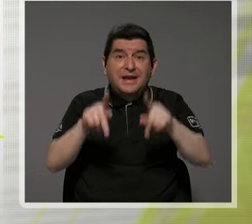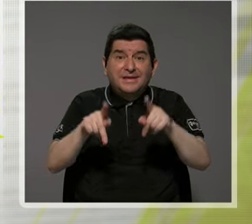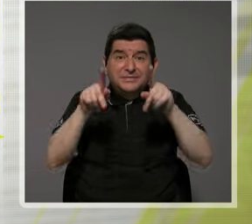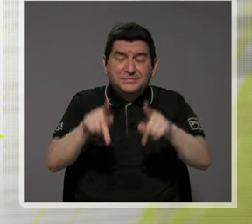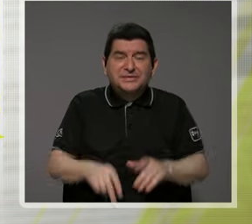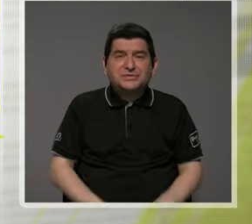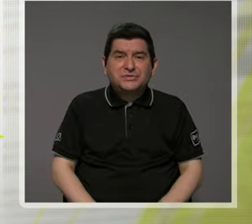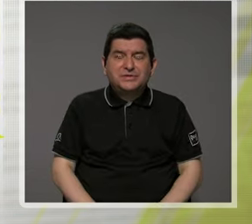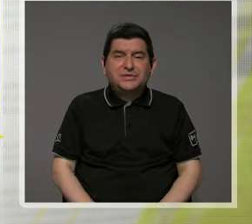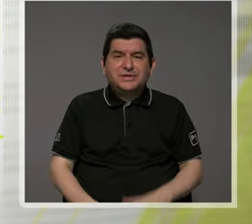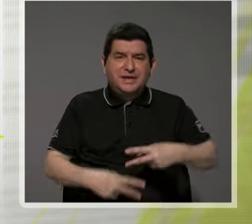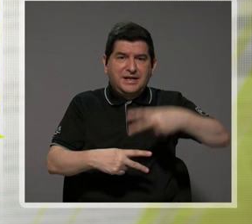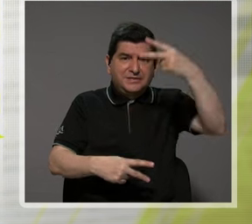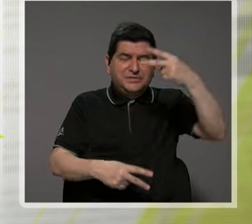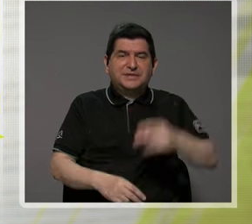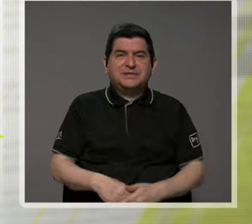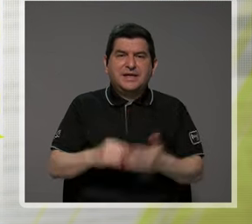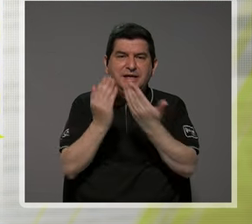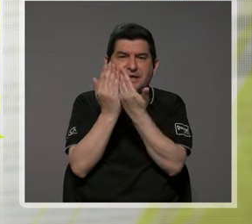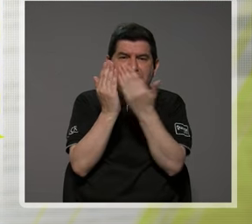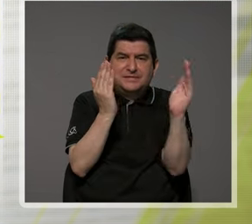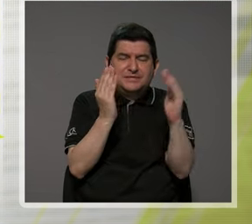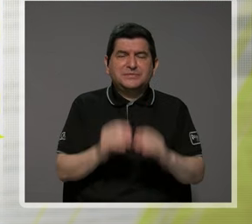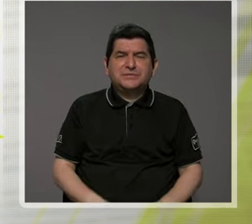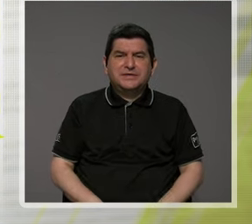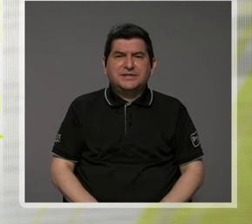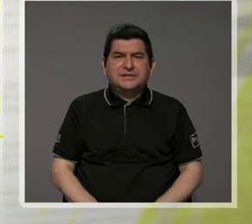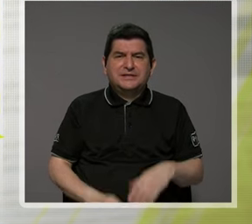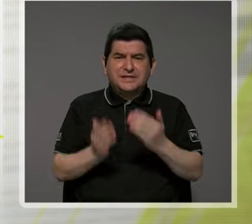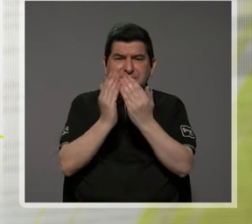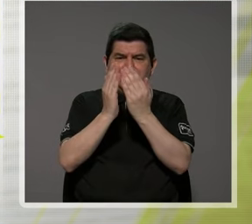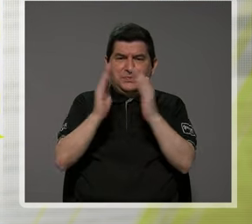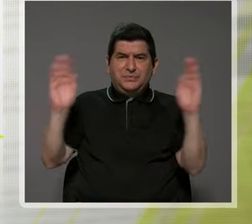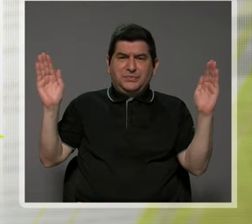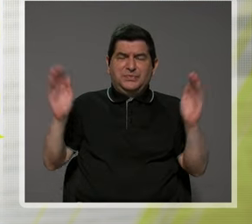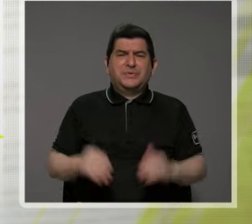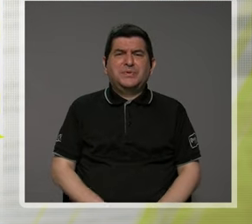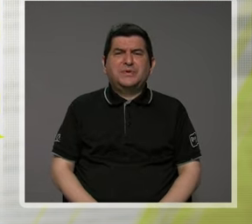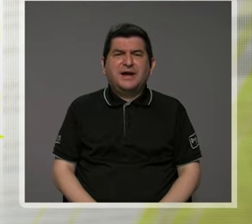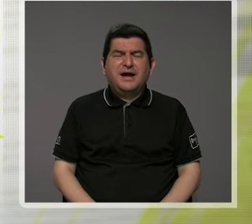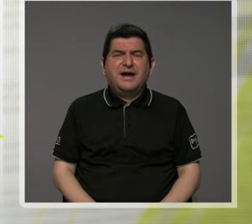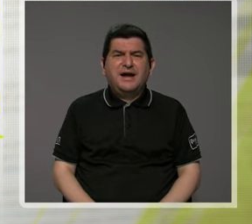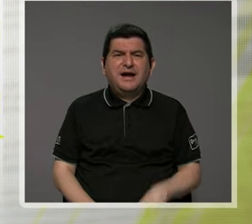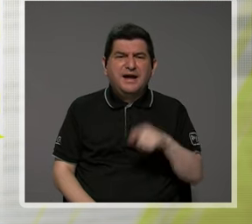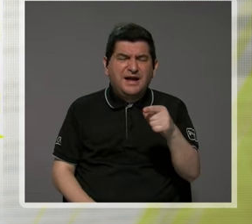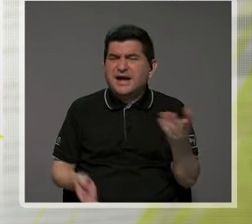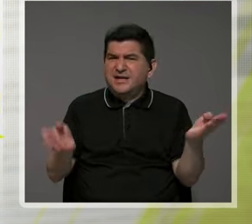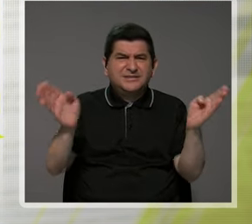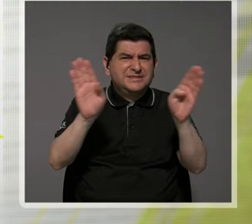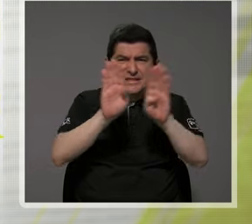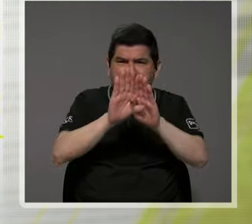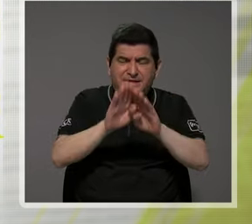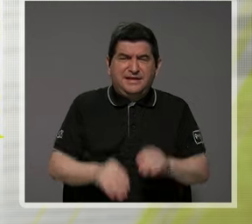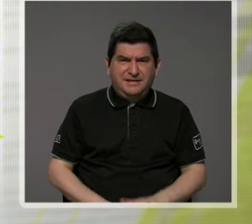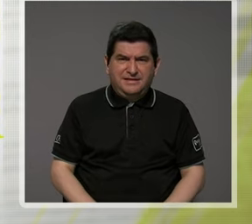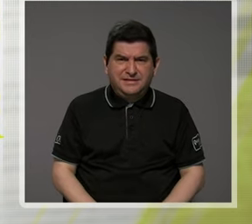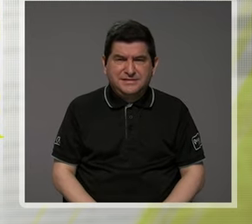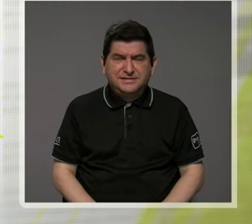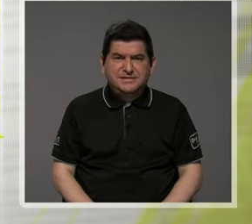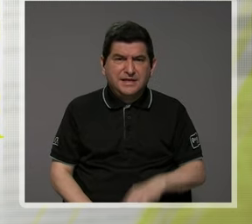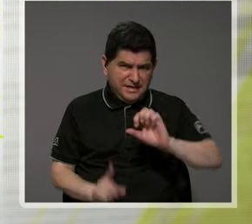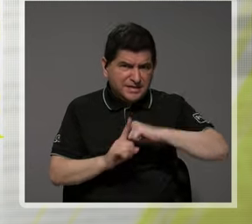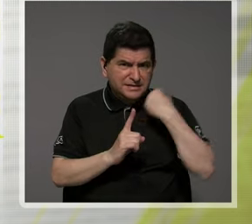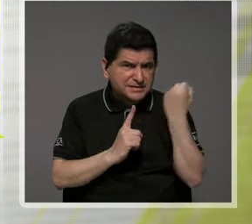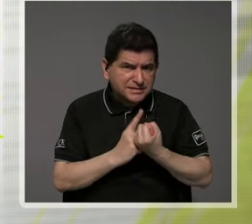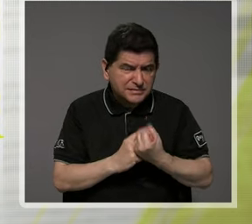estar con las ventanas y puertas abiertas porque el olor es muy fuerte y eso hace que entonces la casa sea más oscura más húmeda Perdón las puertas cerradas más